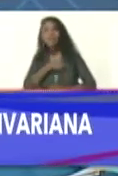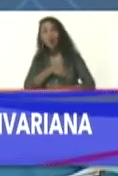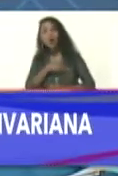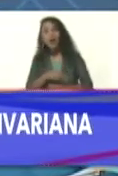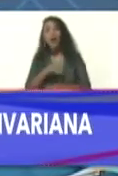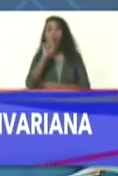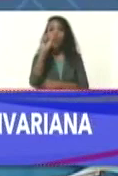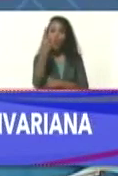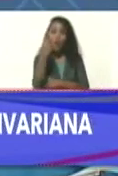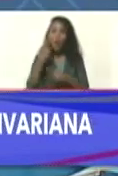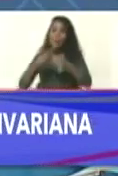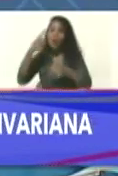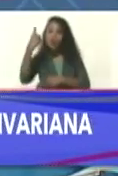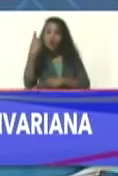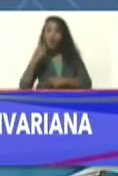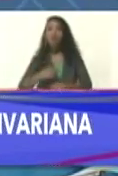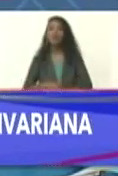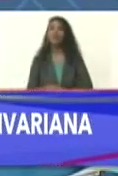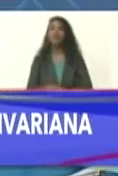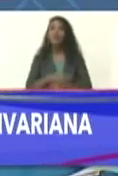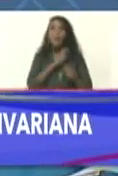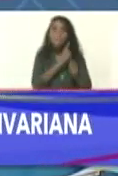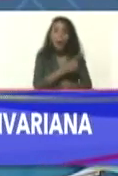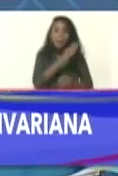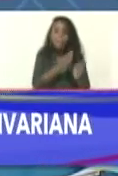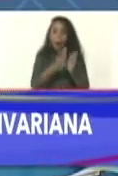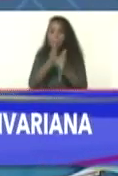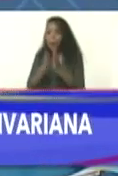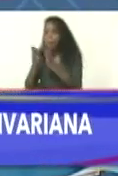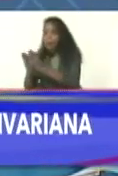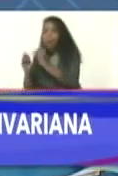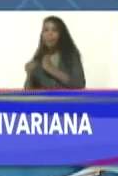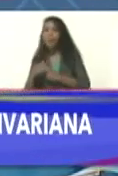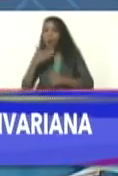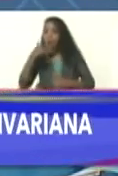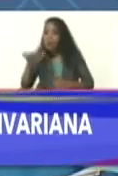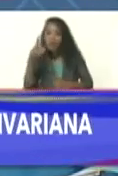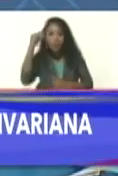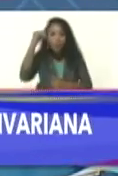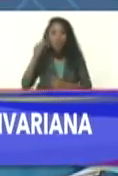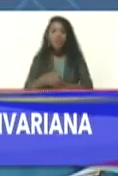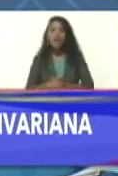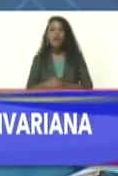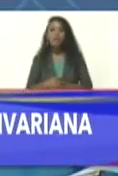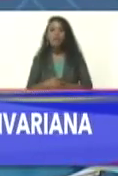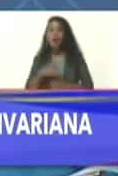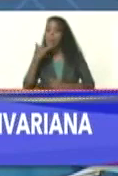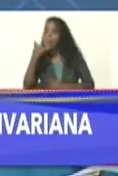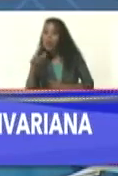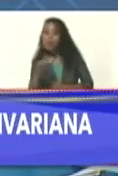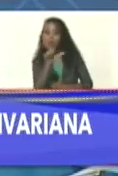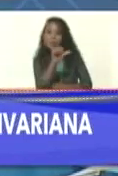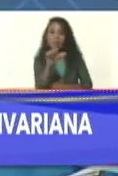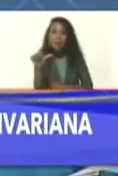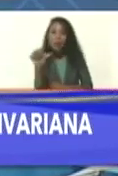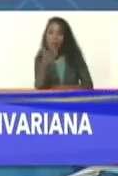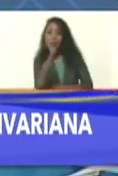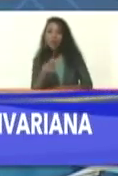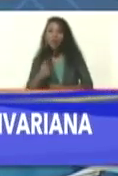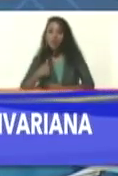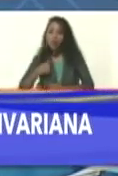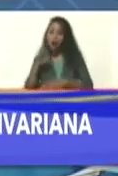una. En los próximos días, la próxima semana, así lo